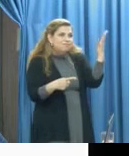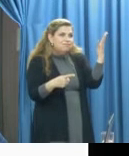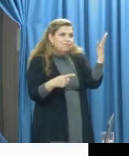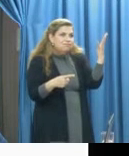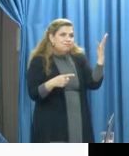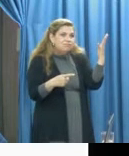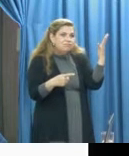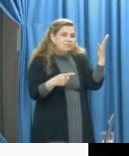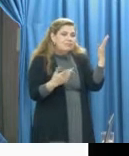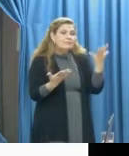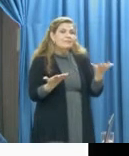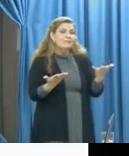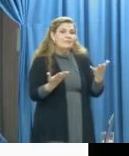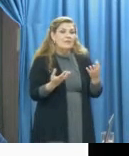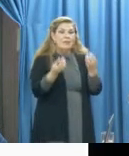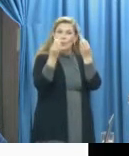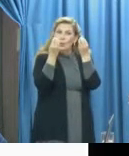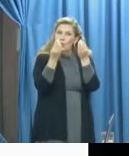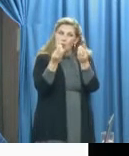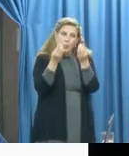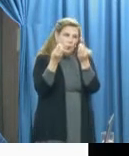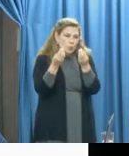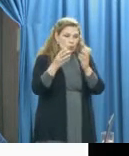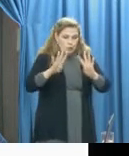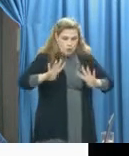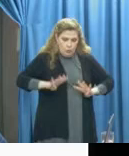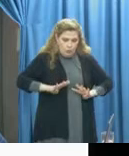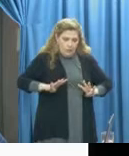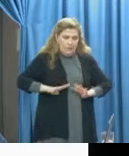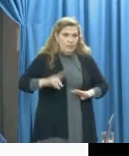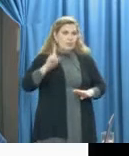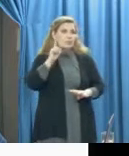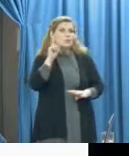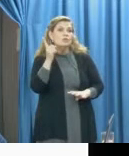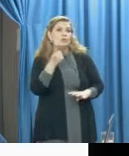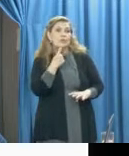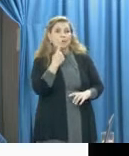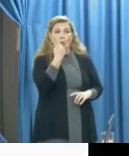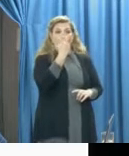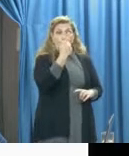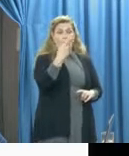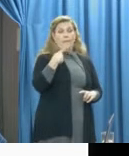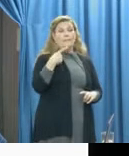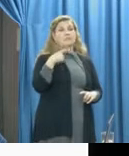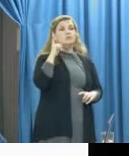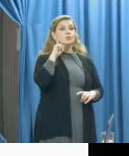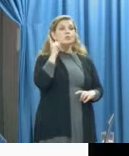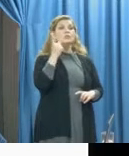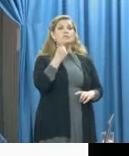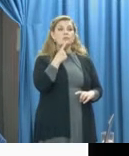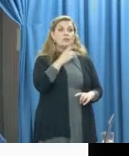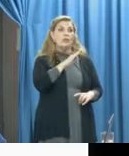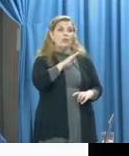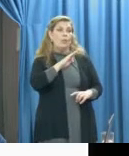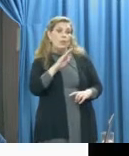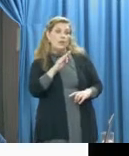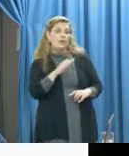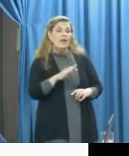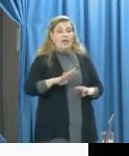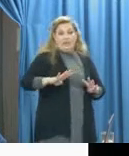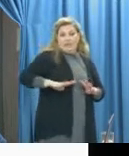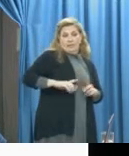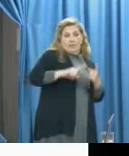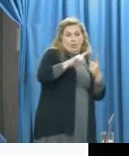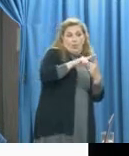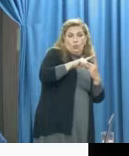que nos da una infinidad de tipos de sordera, que una persona sorda puede tener el tipo